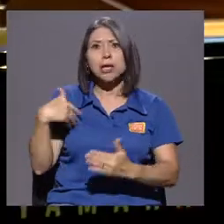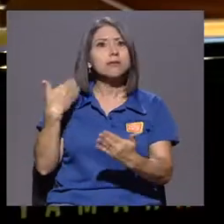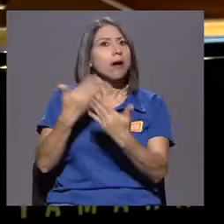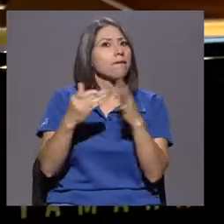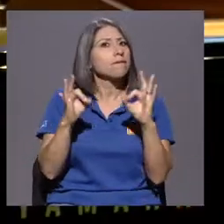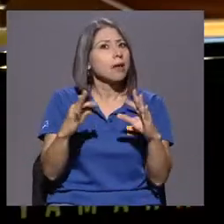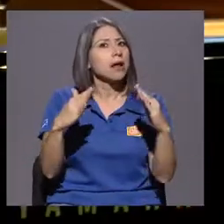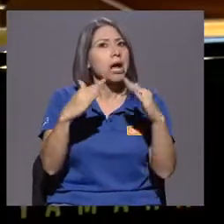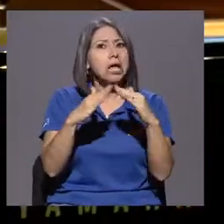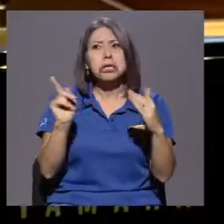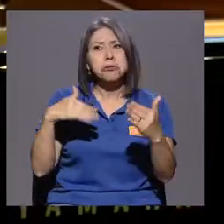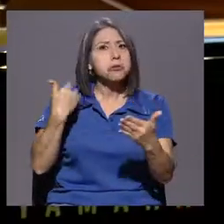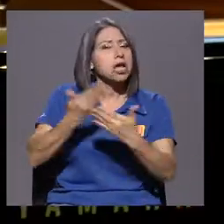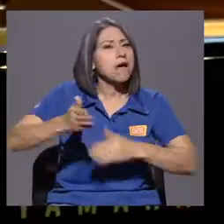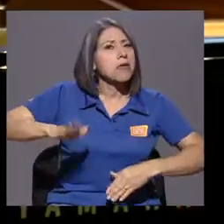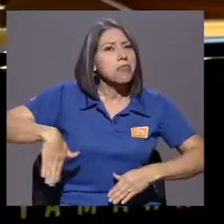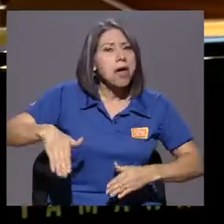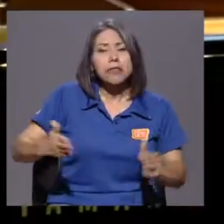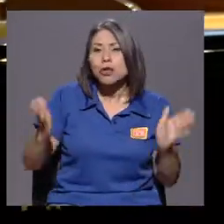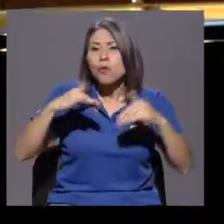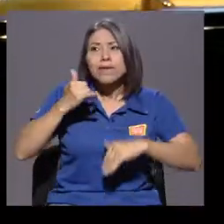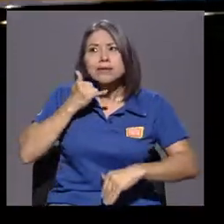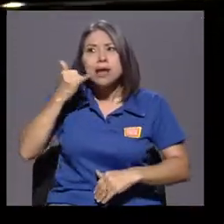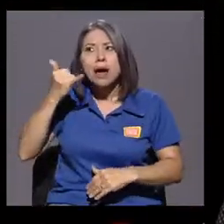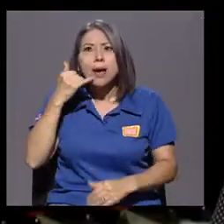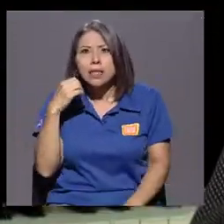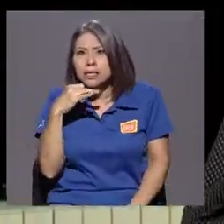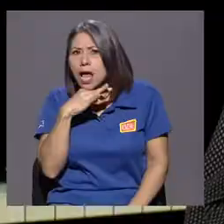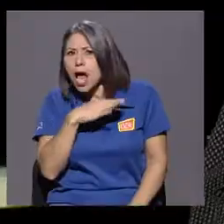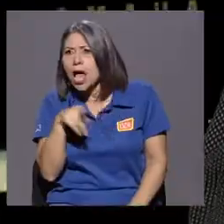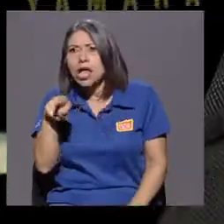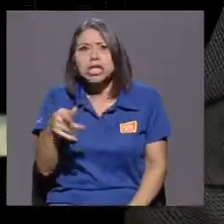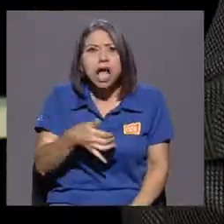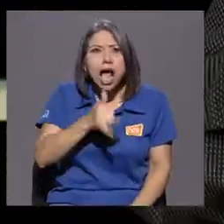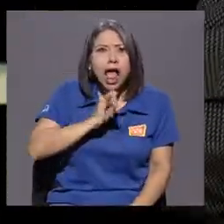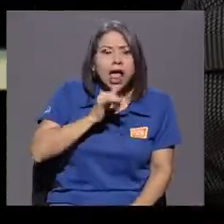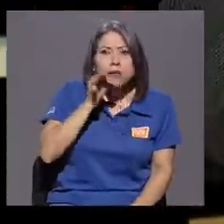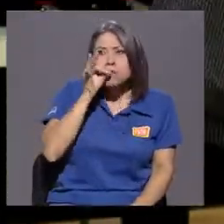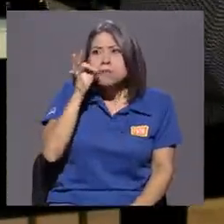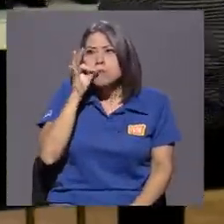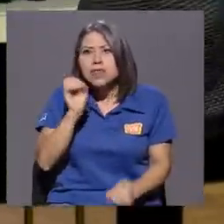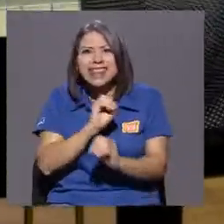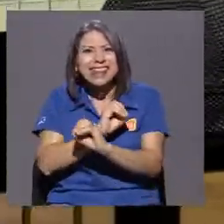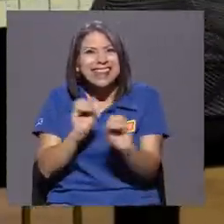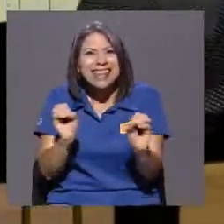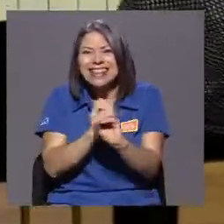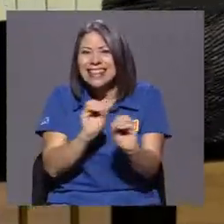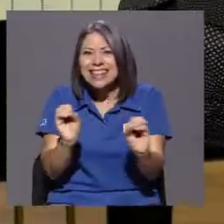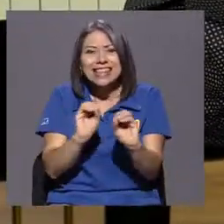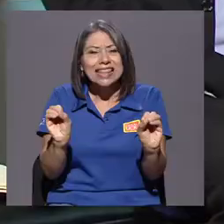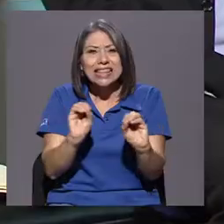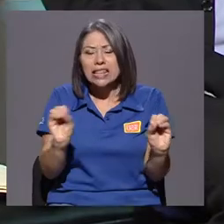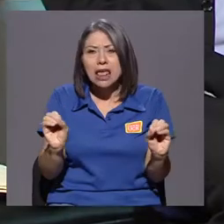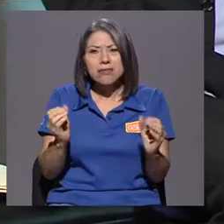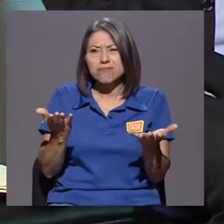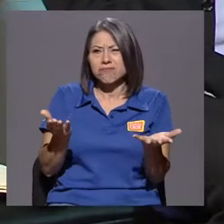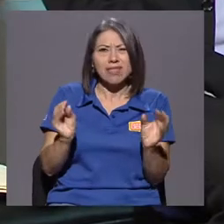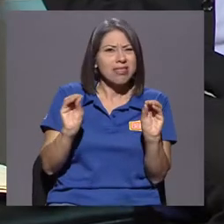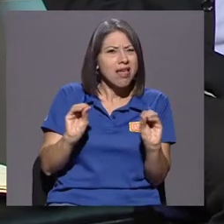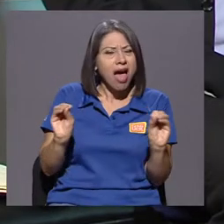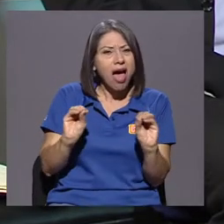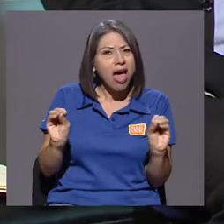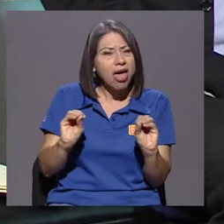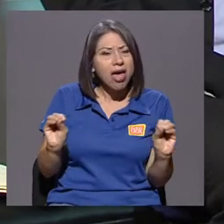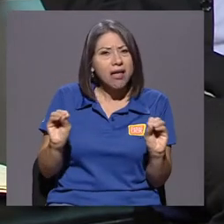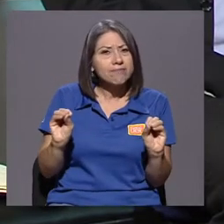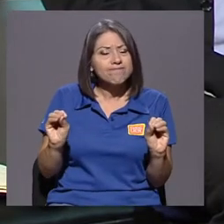a la casa no había llamadas misteriosas no había consumo de alcohol o de droga no había nada nada nada nada